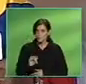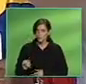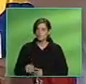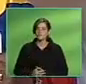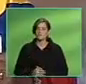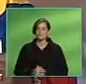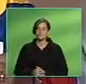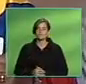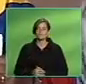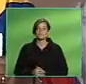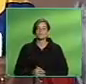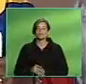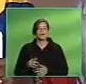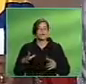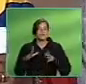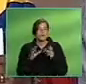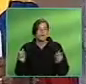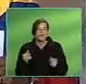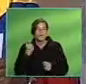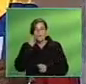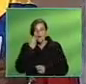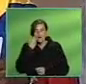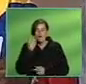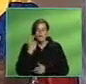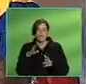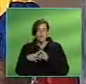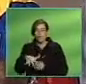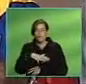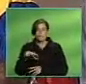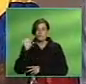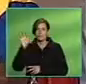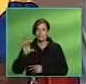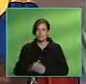Guajira, en Maracaibo, en todo el país.